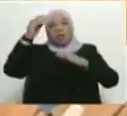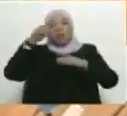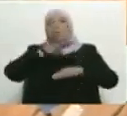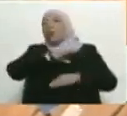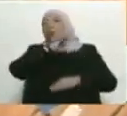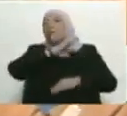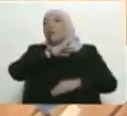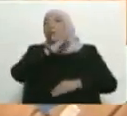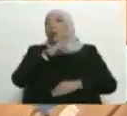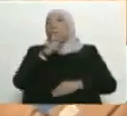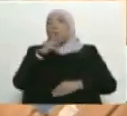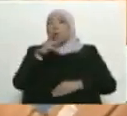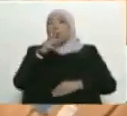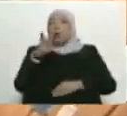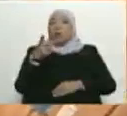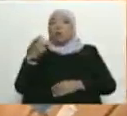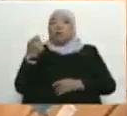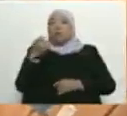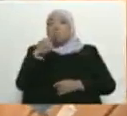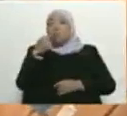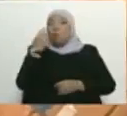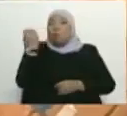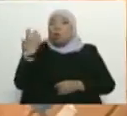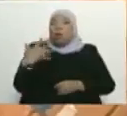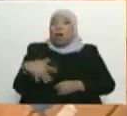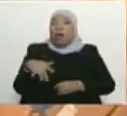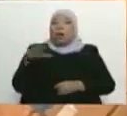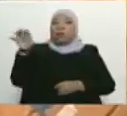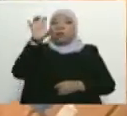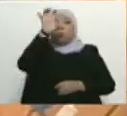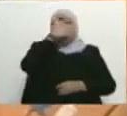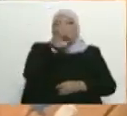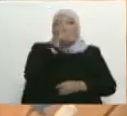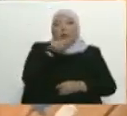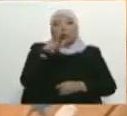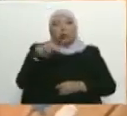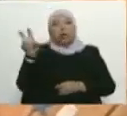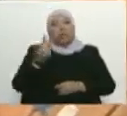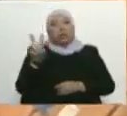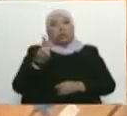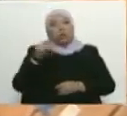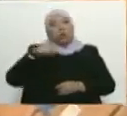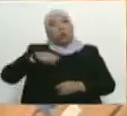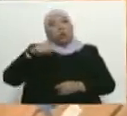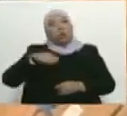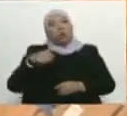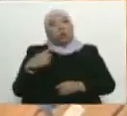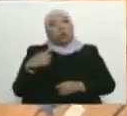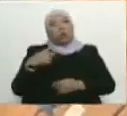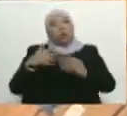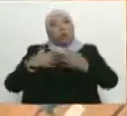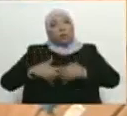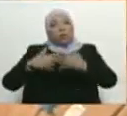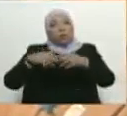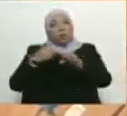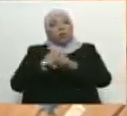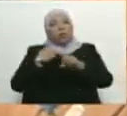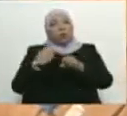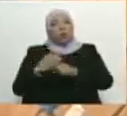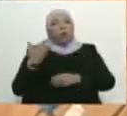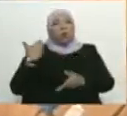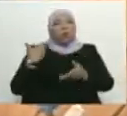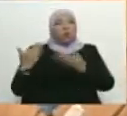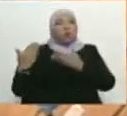enfermedades catastróficas, tratamientos de alto costo en el extranjero para ciudadanos venezolanos. Hoy esa empresa ha